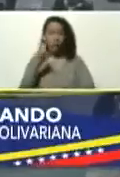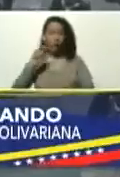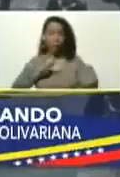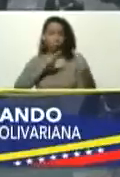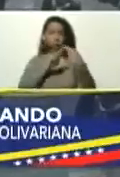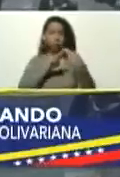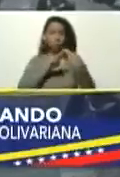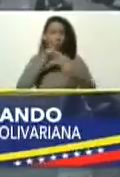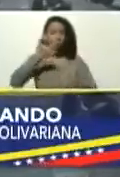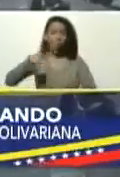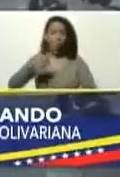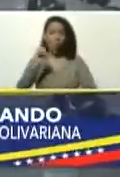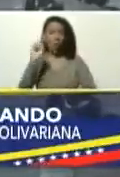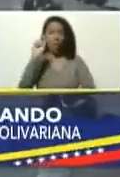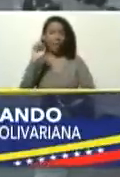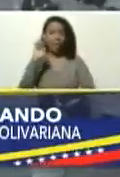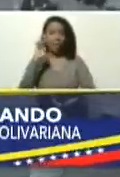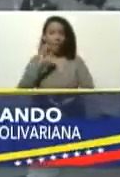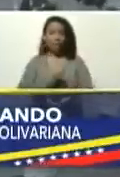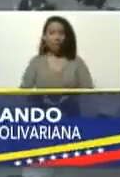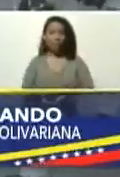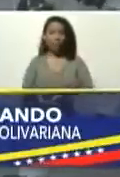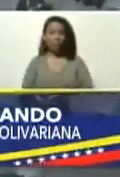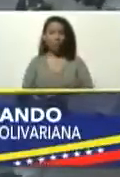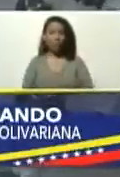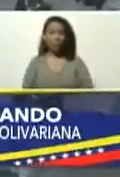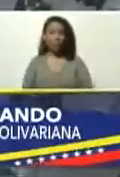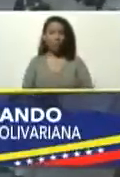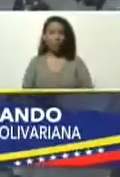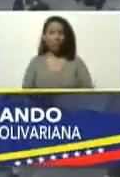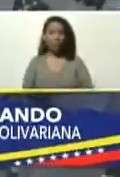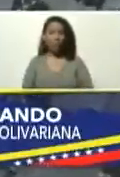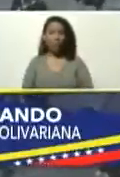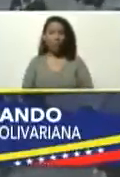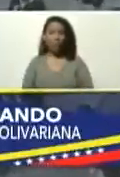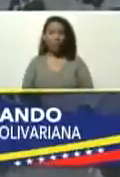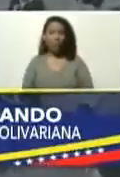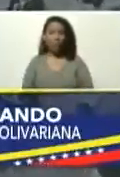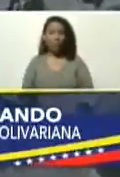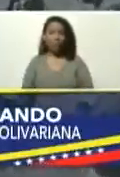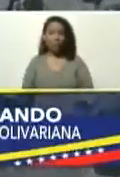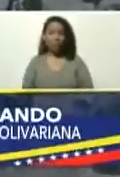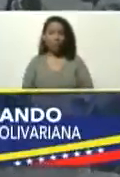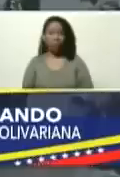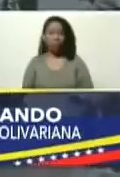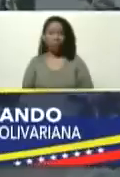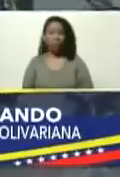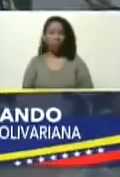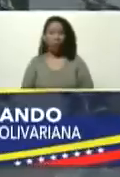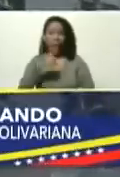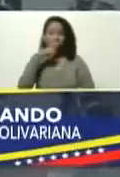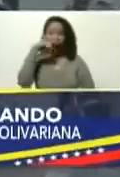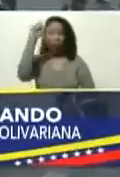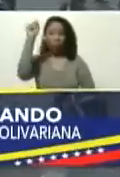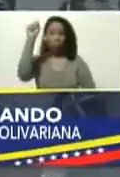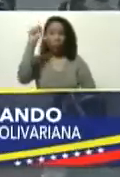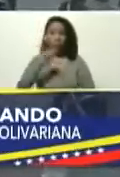de José de San Martín y Bolívar en Guayaquil, en Ecuador. Ciudadano Nicolás Maduro